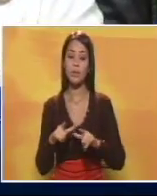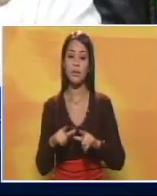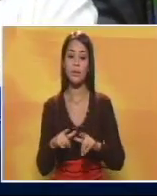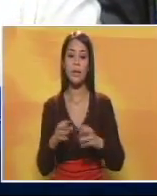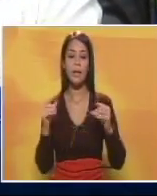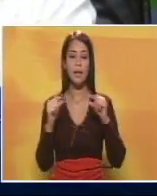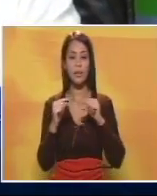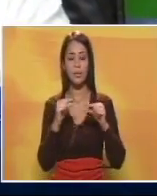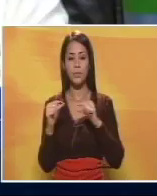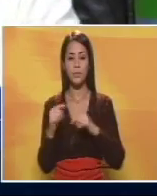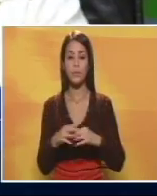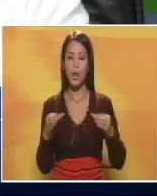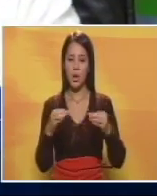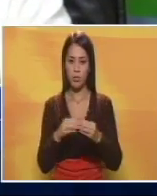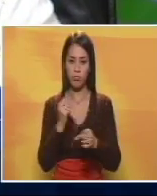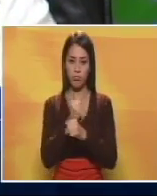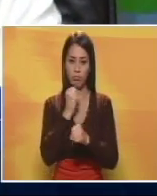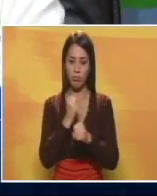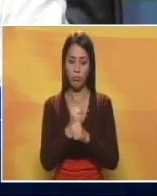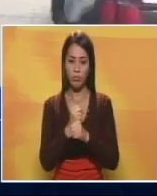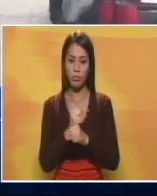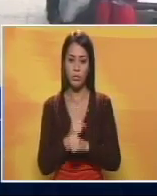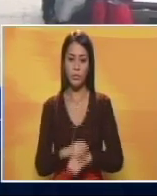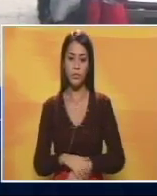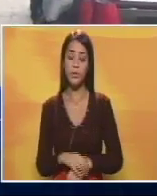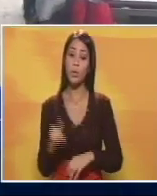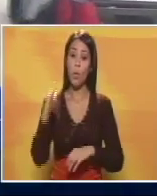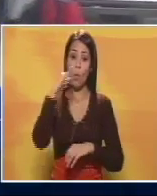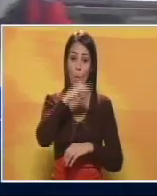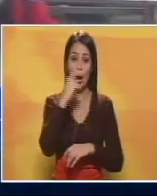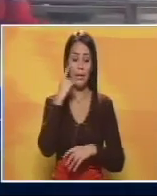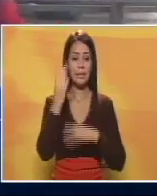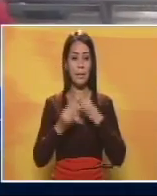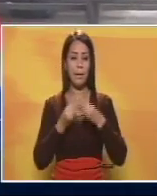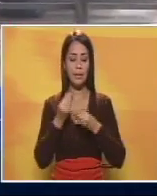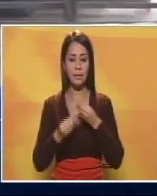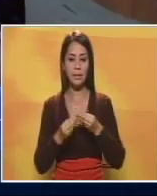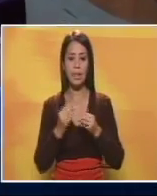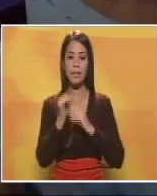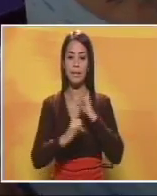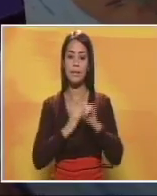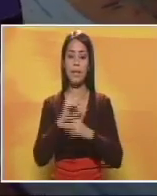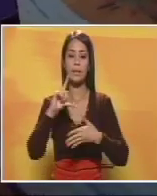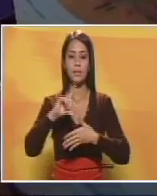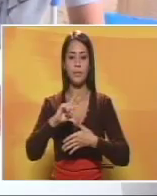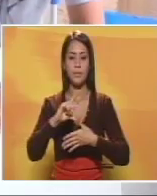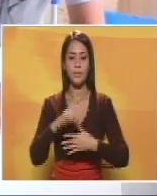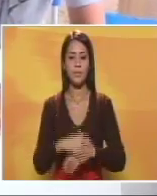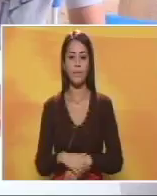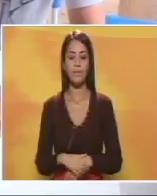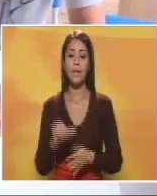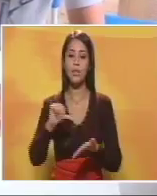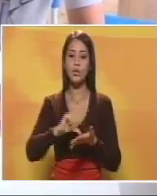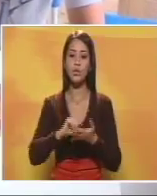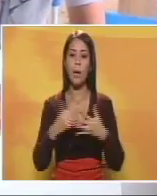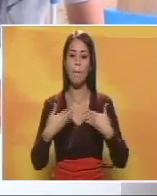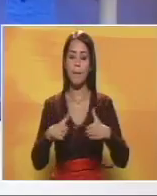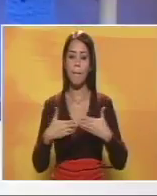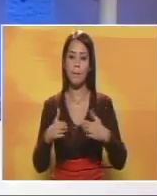de apertura de las reuniones de trabajo de la Eurolat, que se realizarán en la sede del Parlamento Latinoamericano en la ciudad de